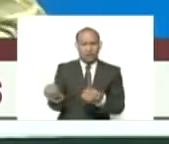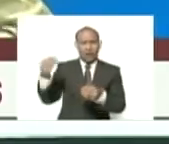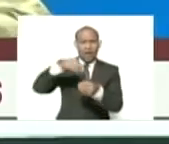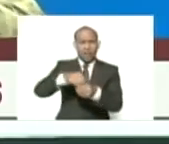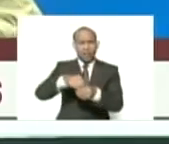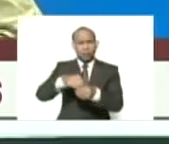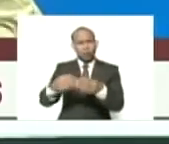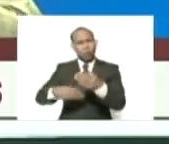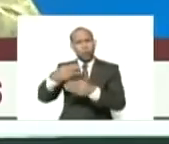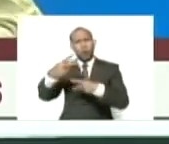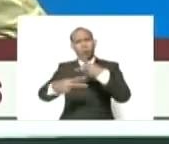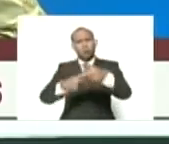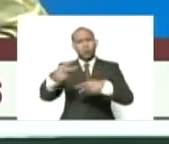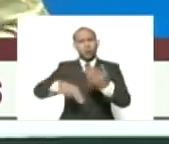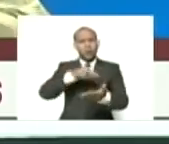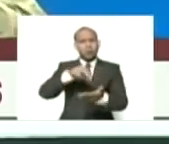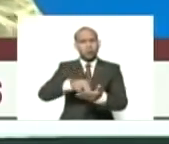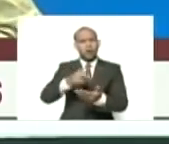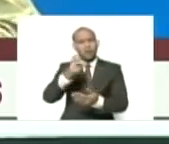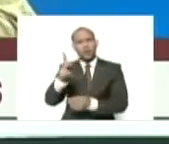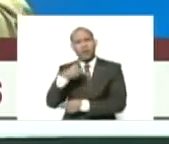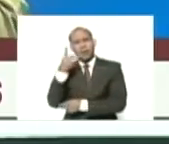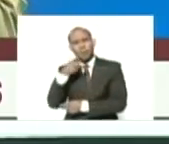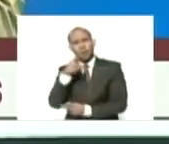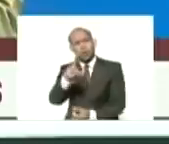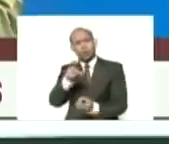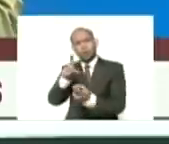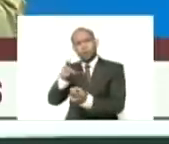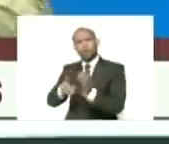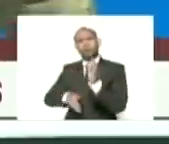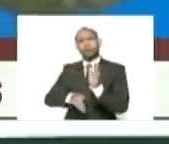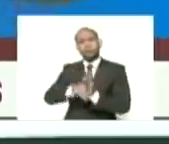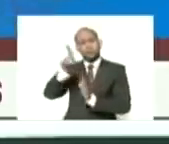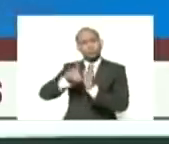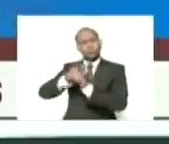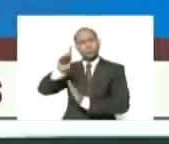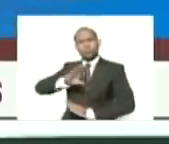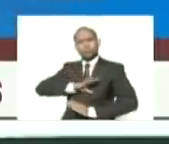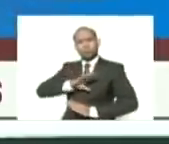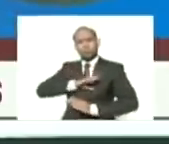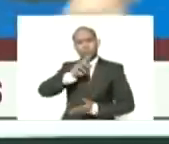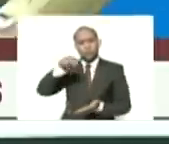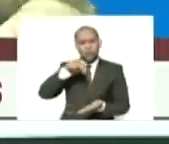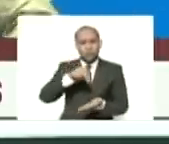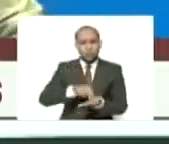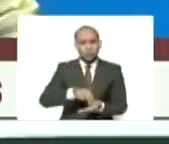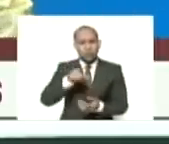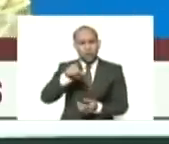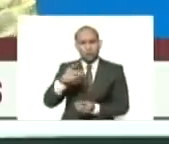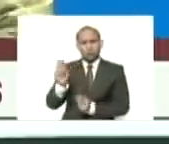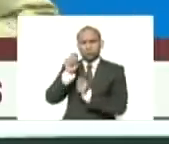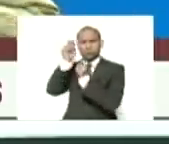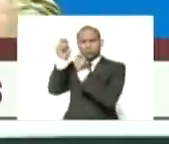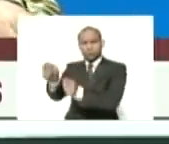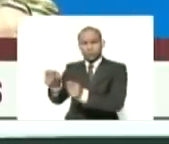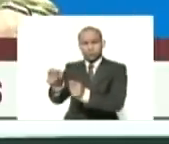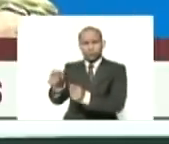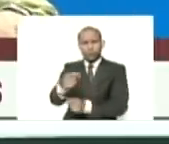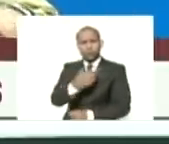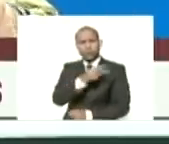y necesitamos una política de aranceles que favorezca el desarrollo nacional. Eso se lo encargo a la vicepresidenta ejecutiva